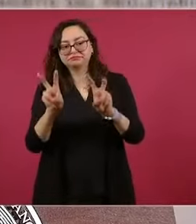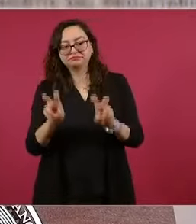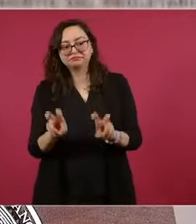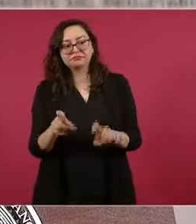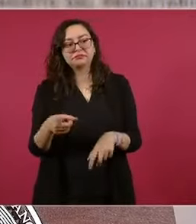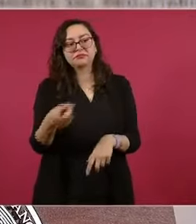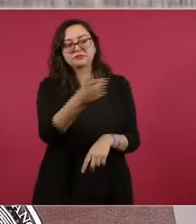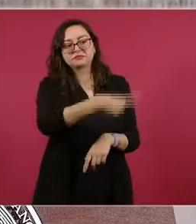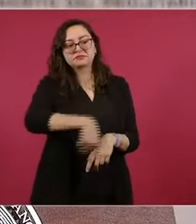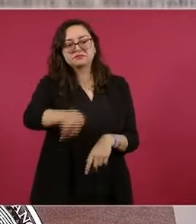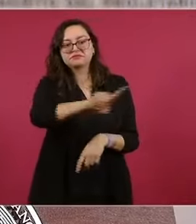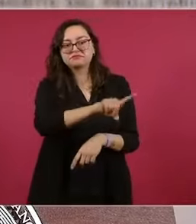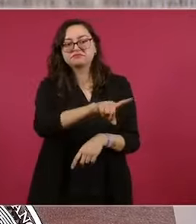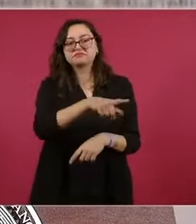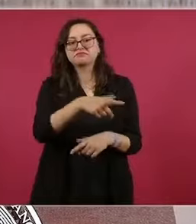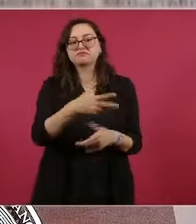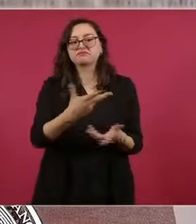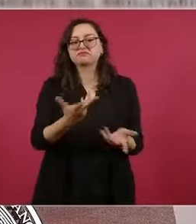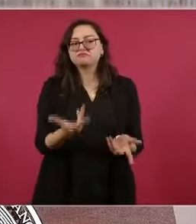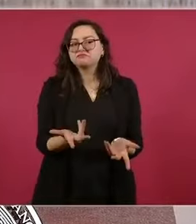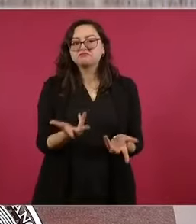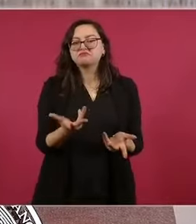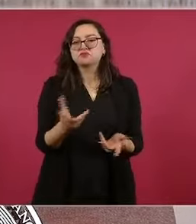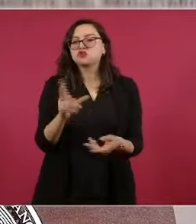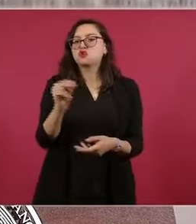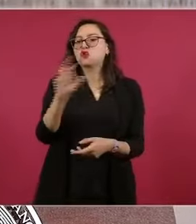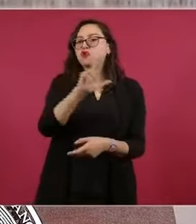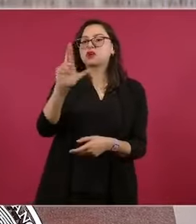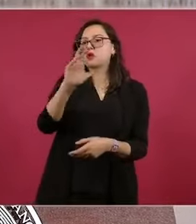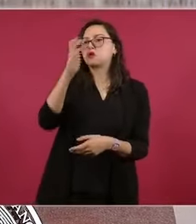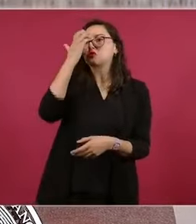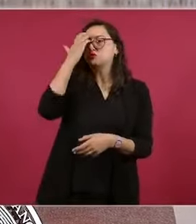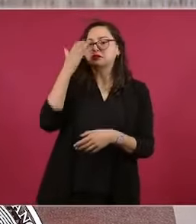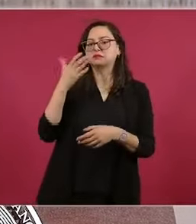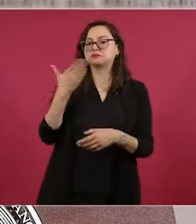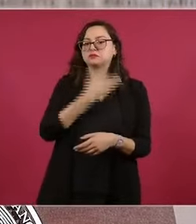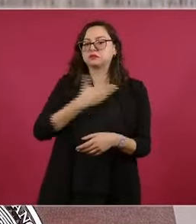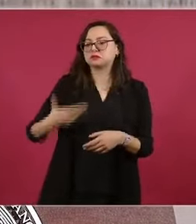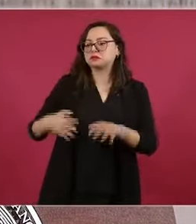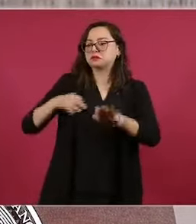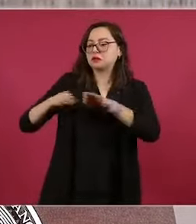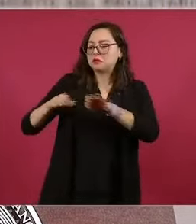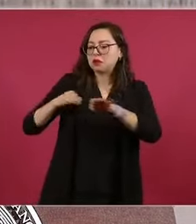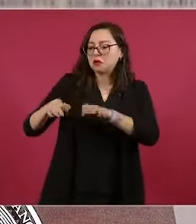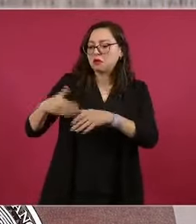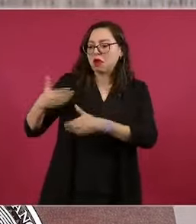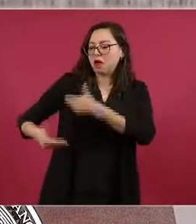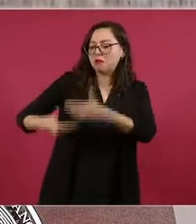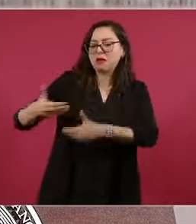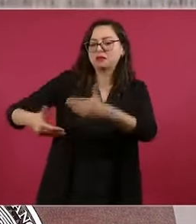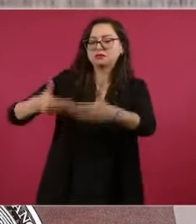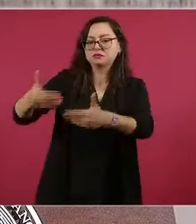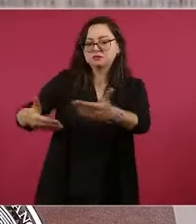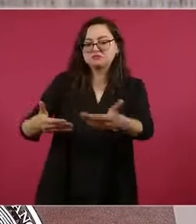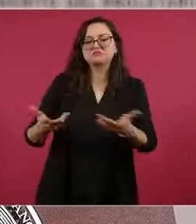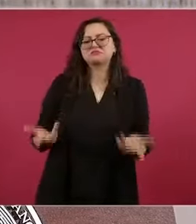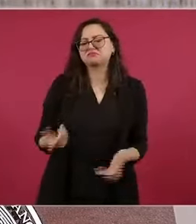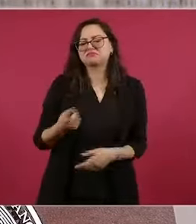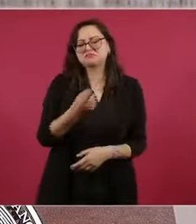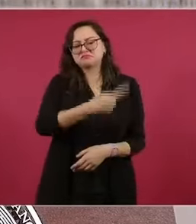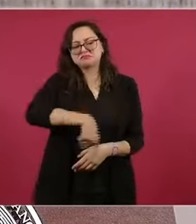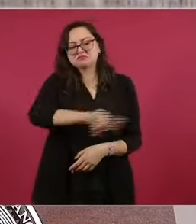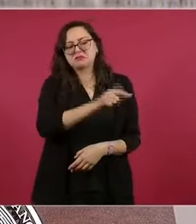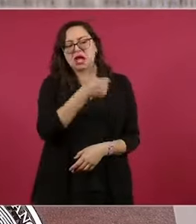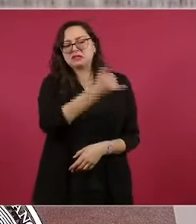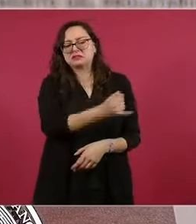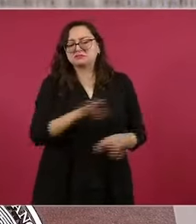que se han tenido en muchos rubros de la administración pública. Hasta aquí el ¿Quién es